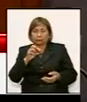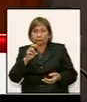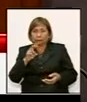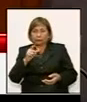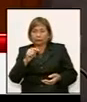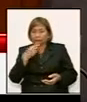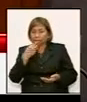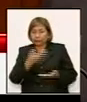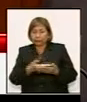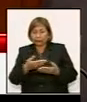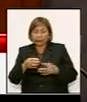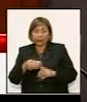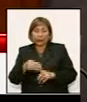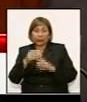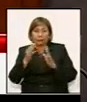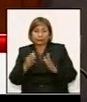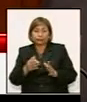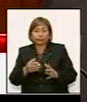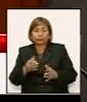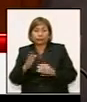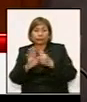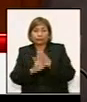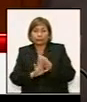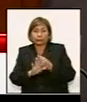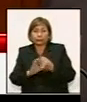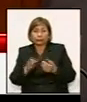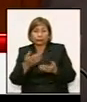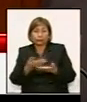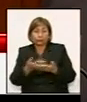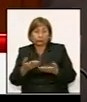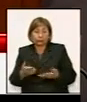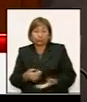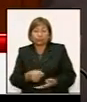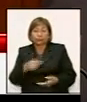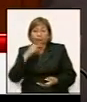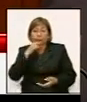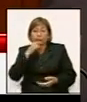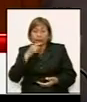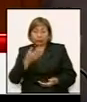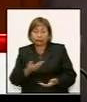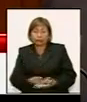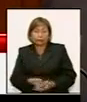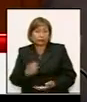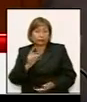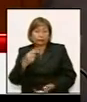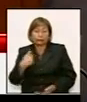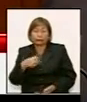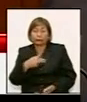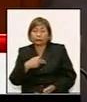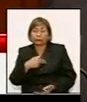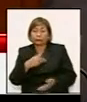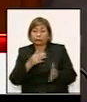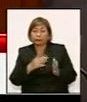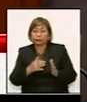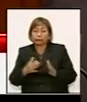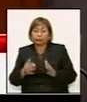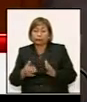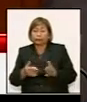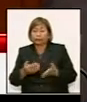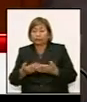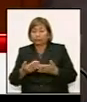Sistema Nacional Especializado de Justicia para la Protección y Sanción de la Violencia contra las Mujeres, presidente, nosotros desde el Frente Amplio lo vamos a